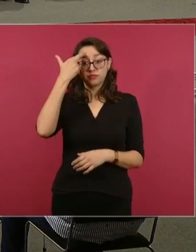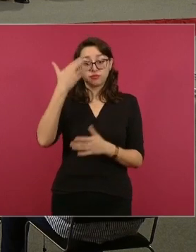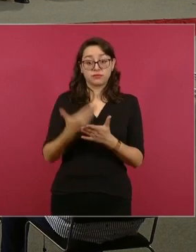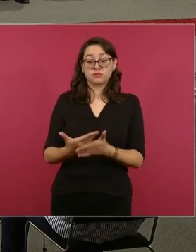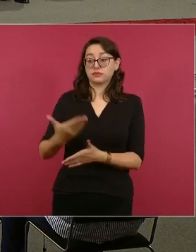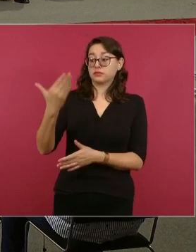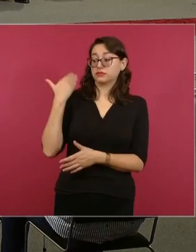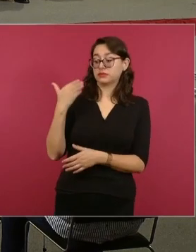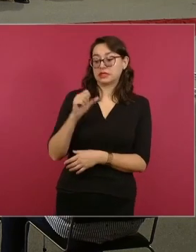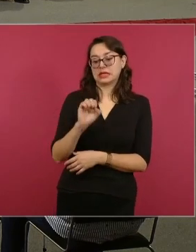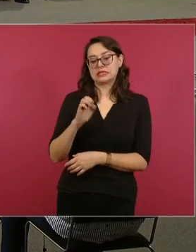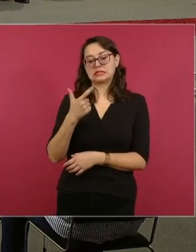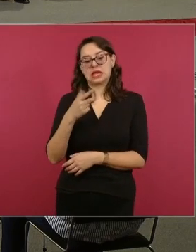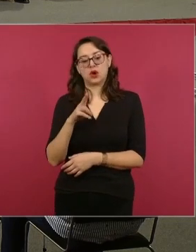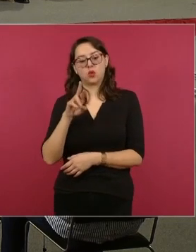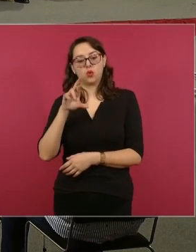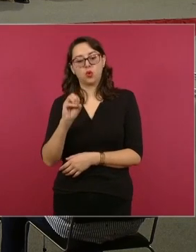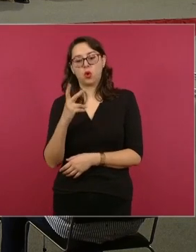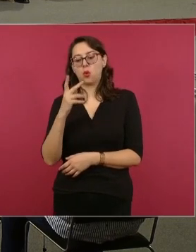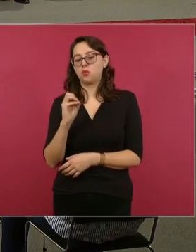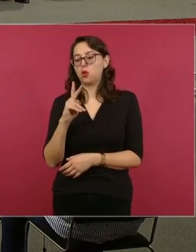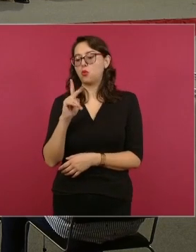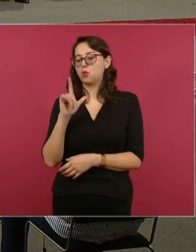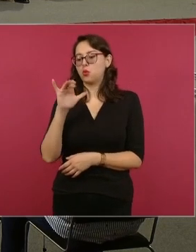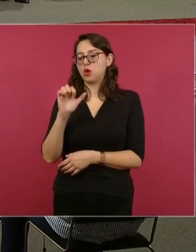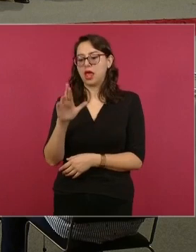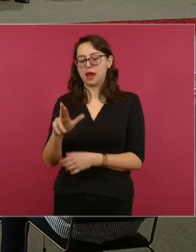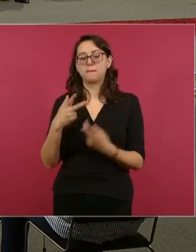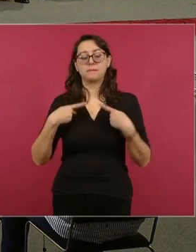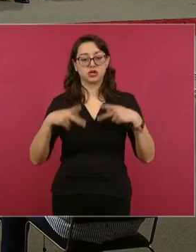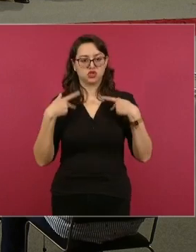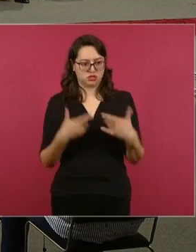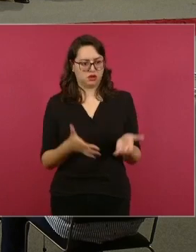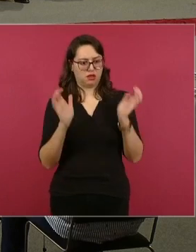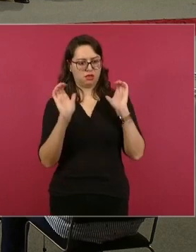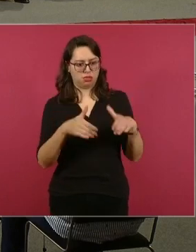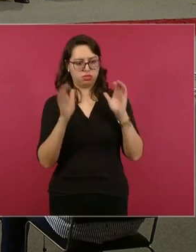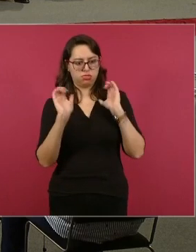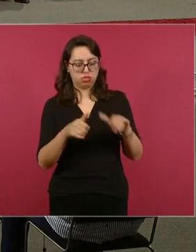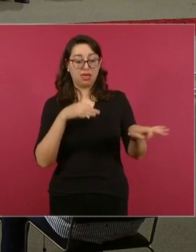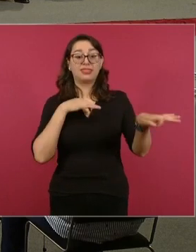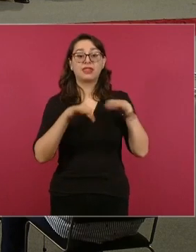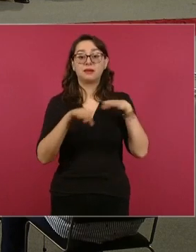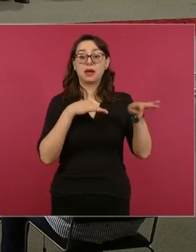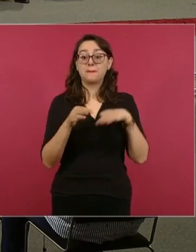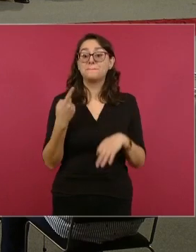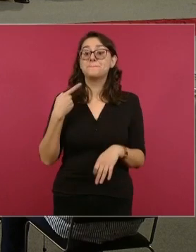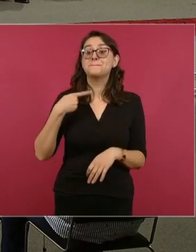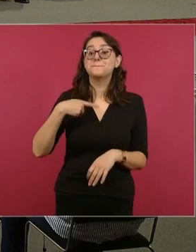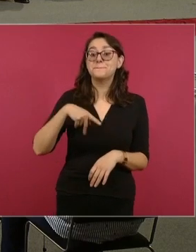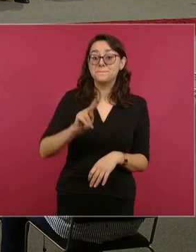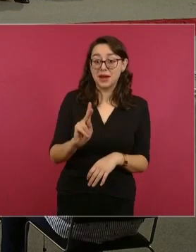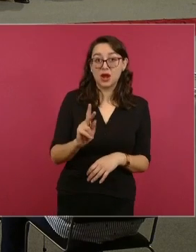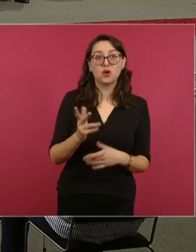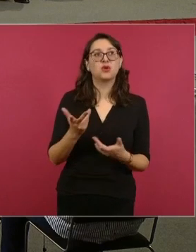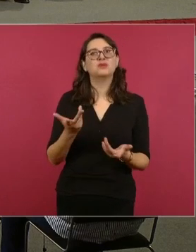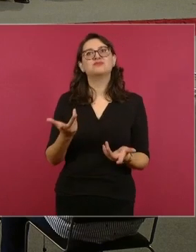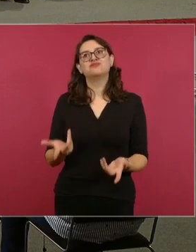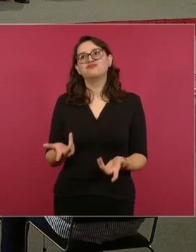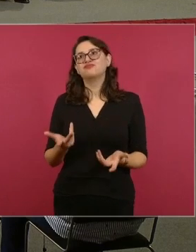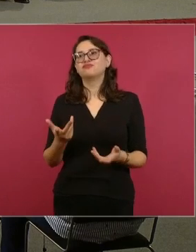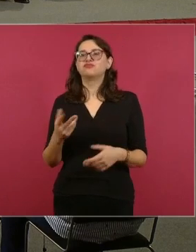se empezó a tener un número muy grande de personal sanitario. Estamos hablando de médicos,